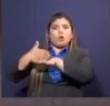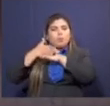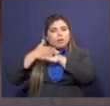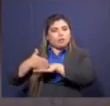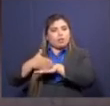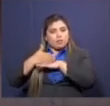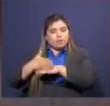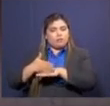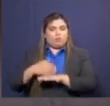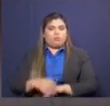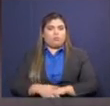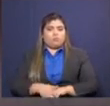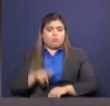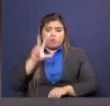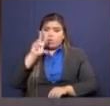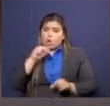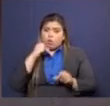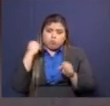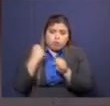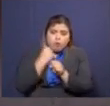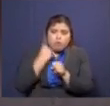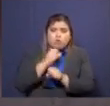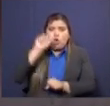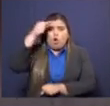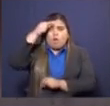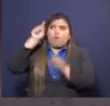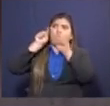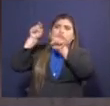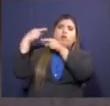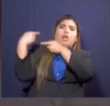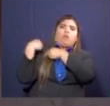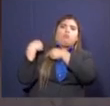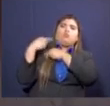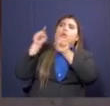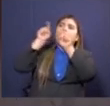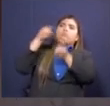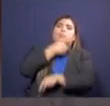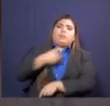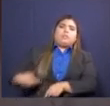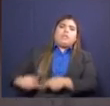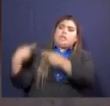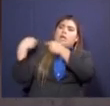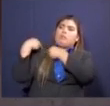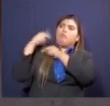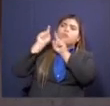Tiene que ser compartido. Esto no es un esfuerzo de un gobierno o de un presidente.